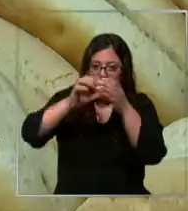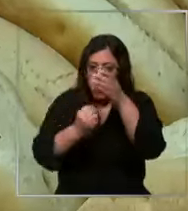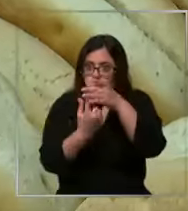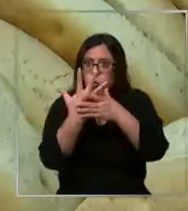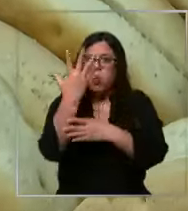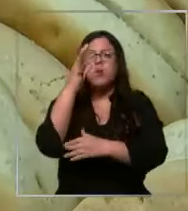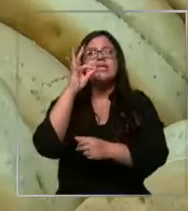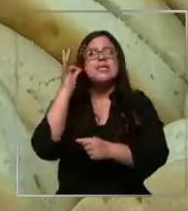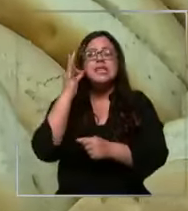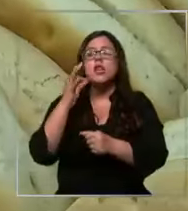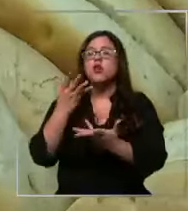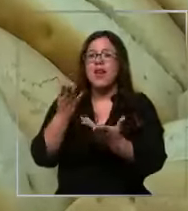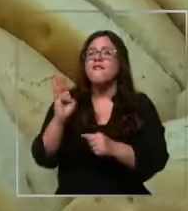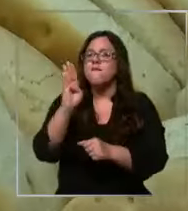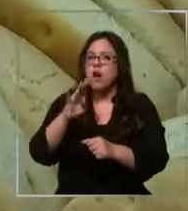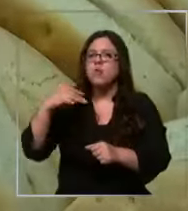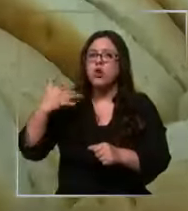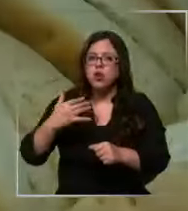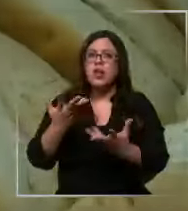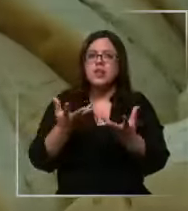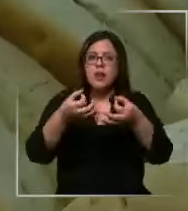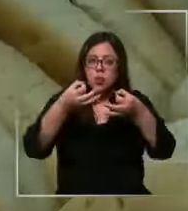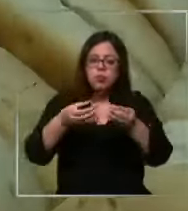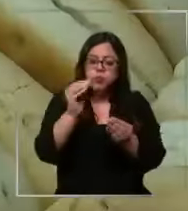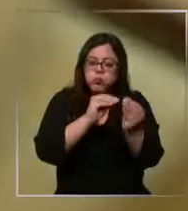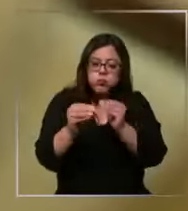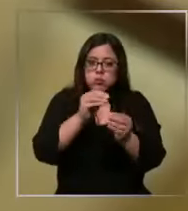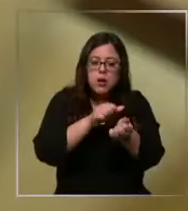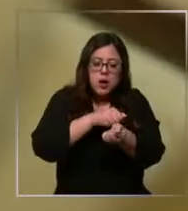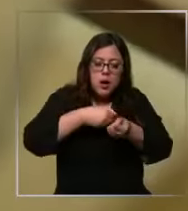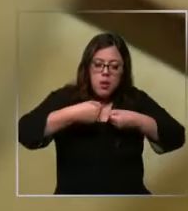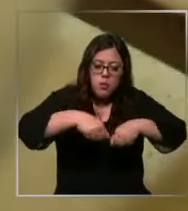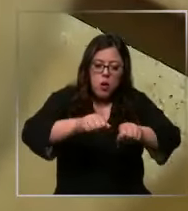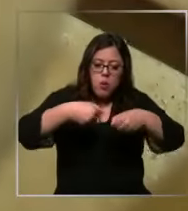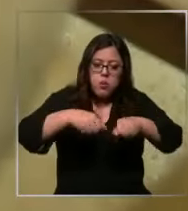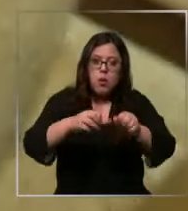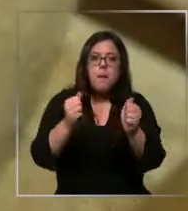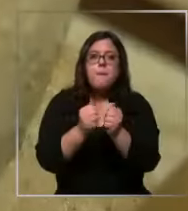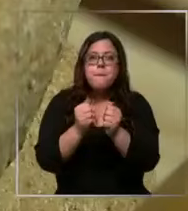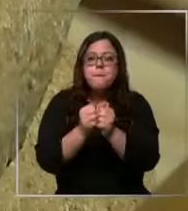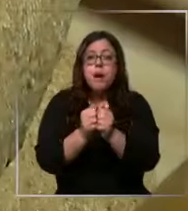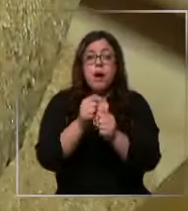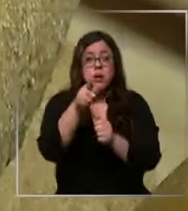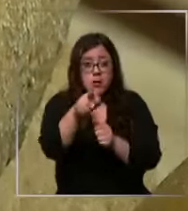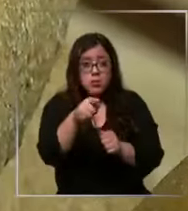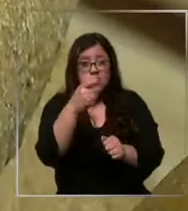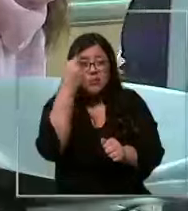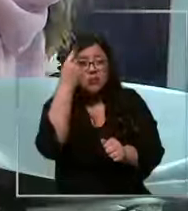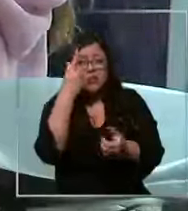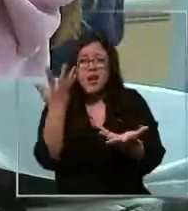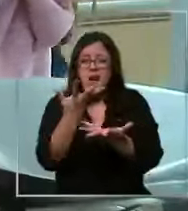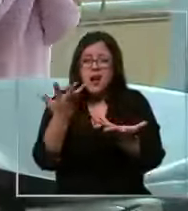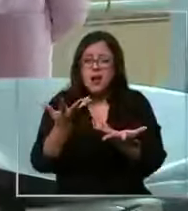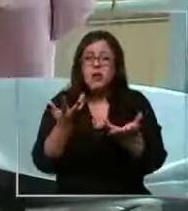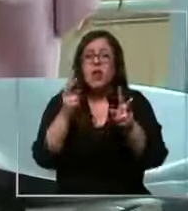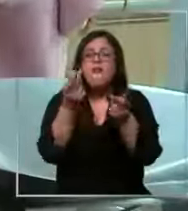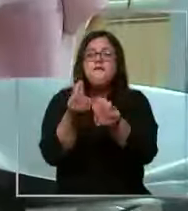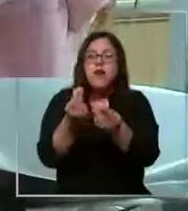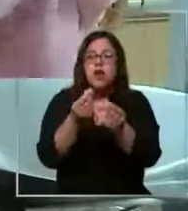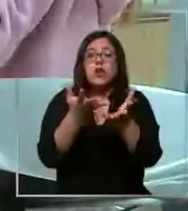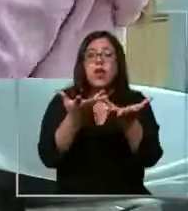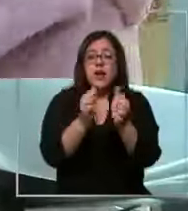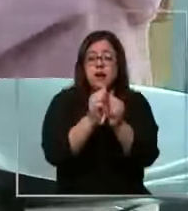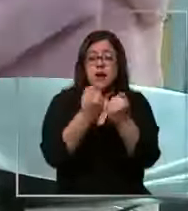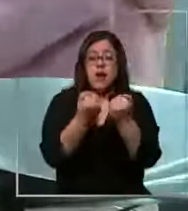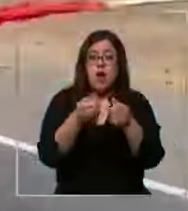insumo básico en la cadena de producción de este alimento tan consumido por los chilenos. Y si usted quiere saber qué pasará con el precio de la